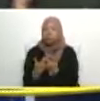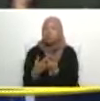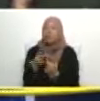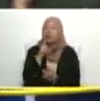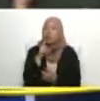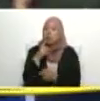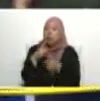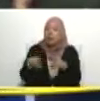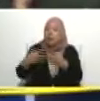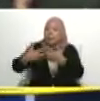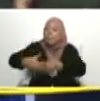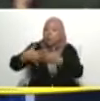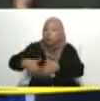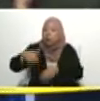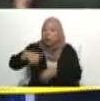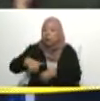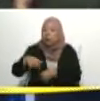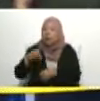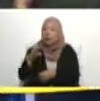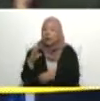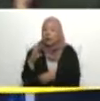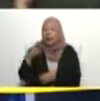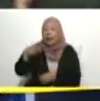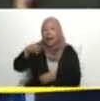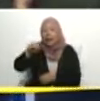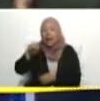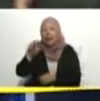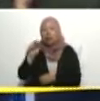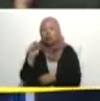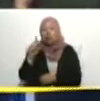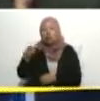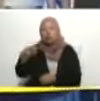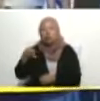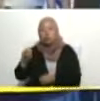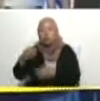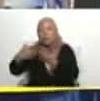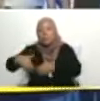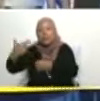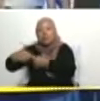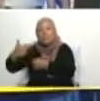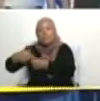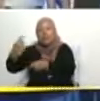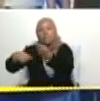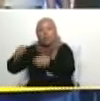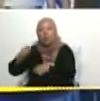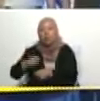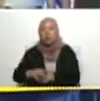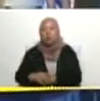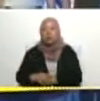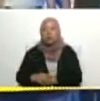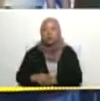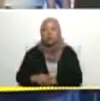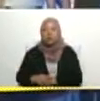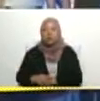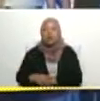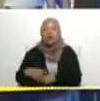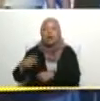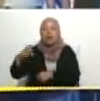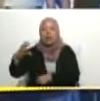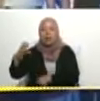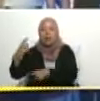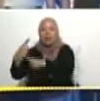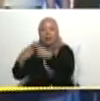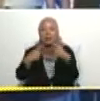por la ExxonMobil para que una vez cumplida la tarea, como se ha expresado en estos episodios